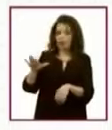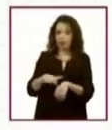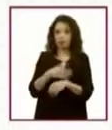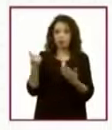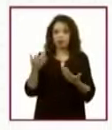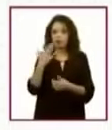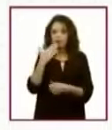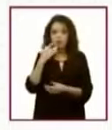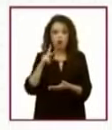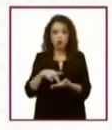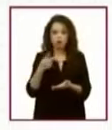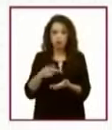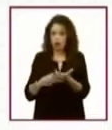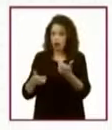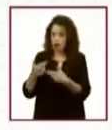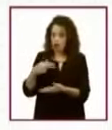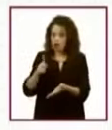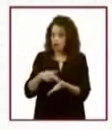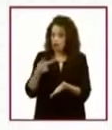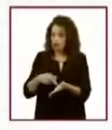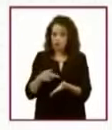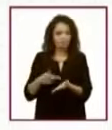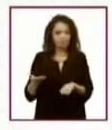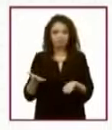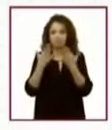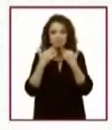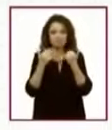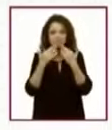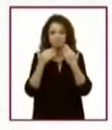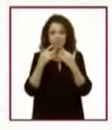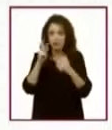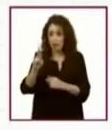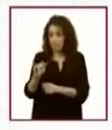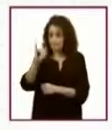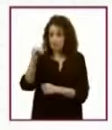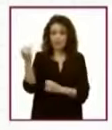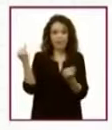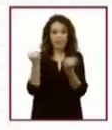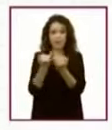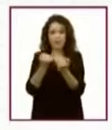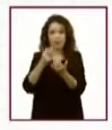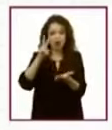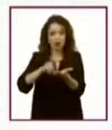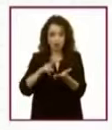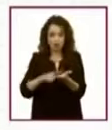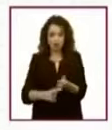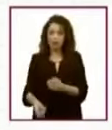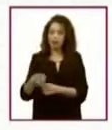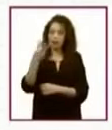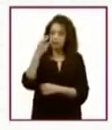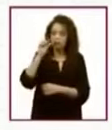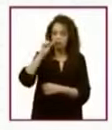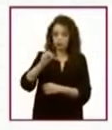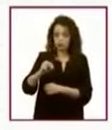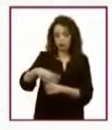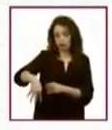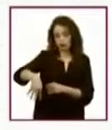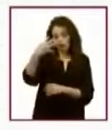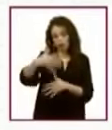repetición. El valor de pi es aproximadamente igual a 3.14, 15,